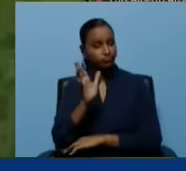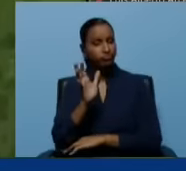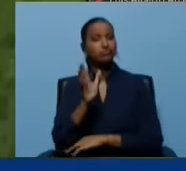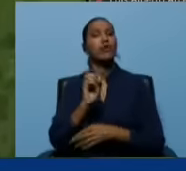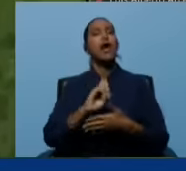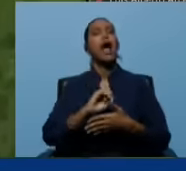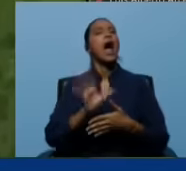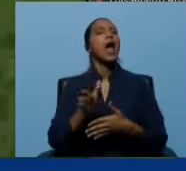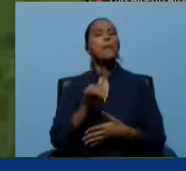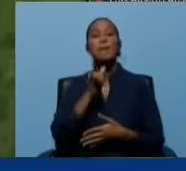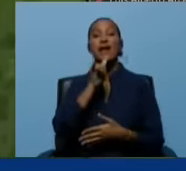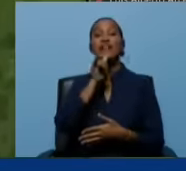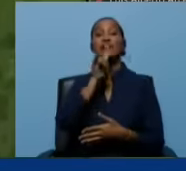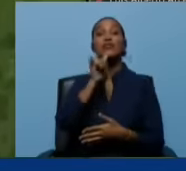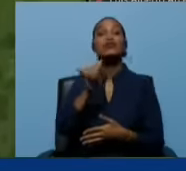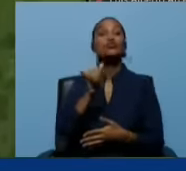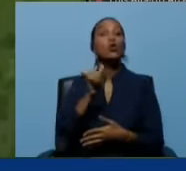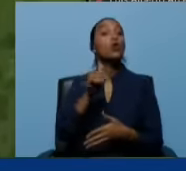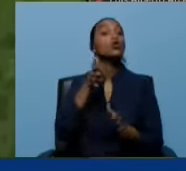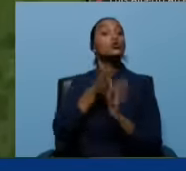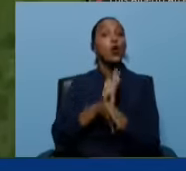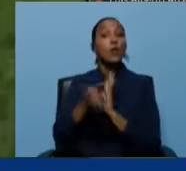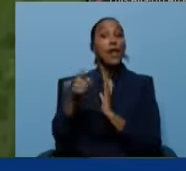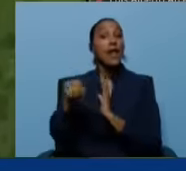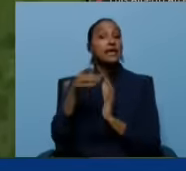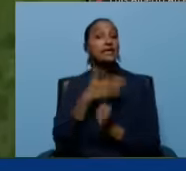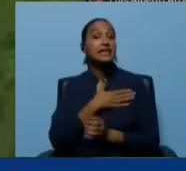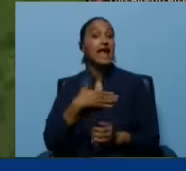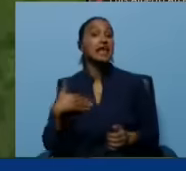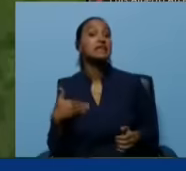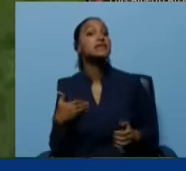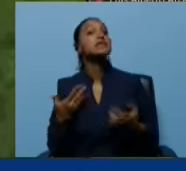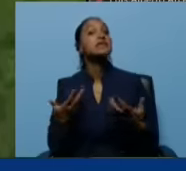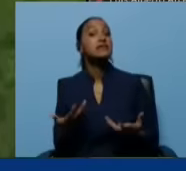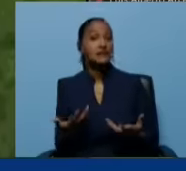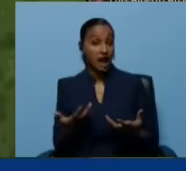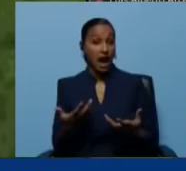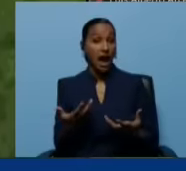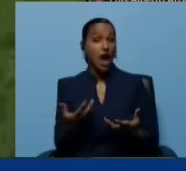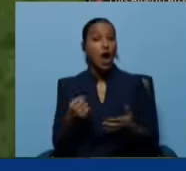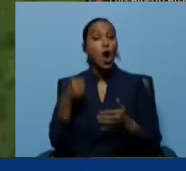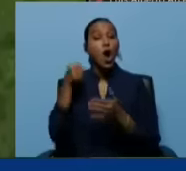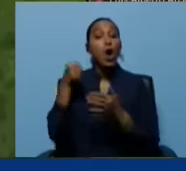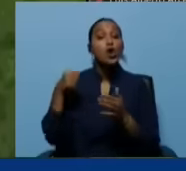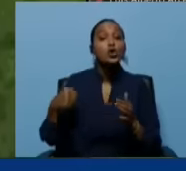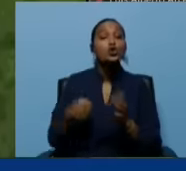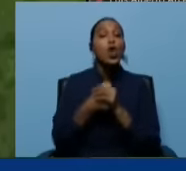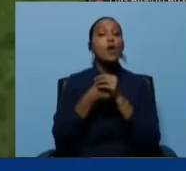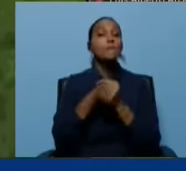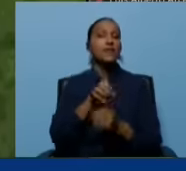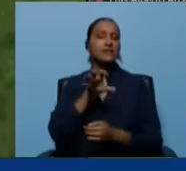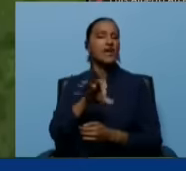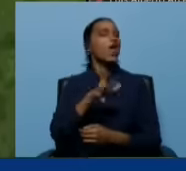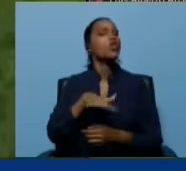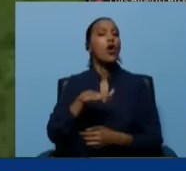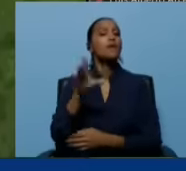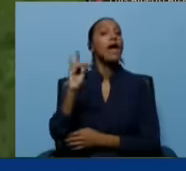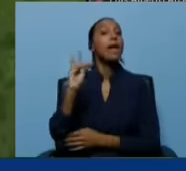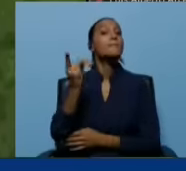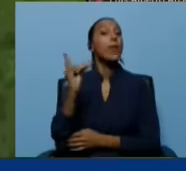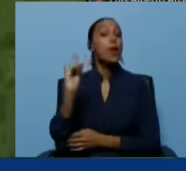para denunciar el intento de golpe de Estado contra el hermano Estado plurinacional de Bolivia. Hoy